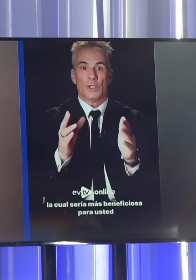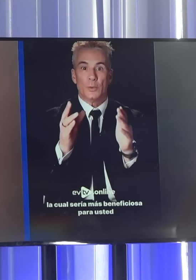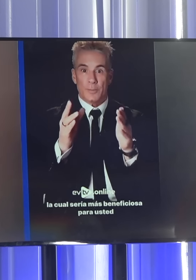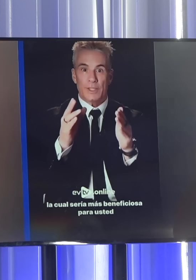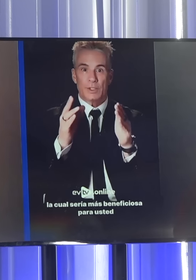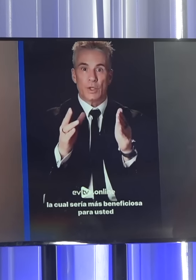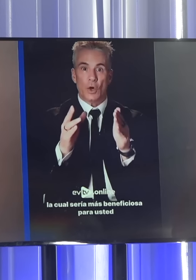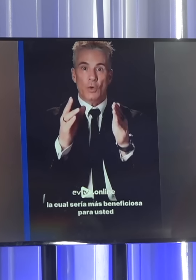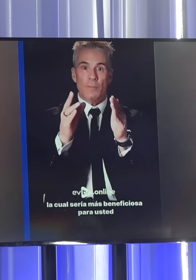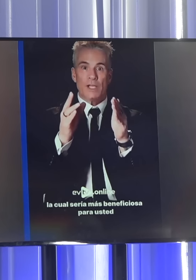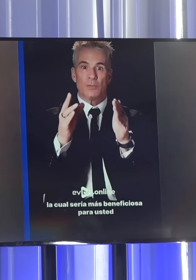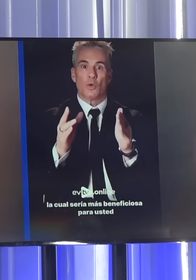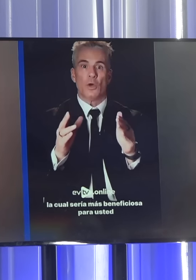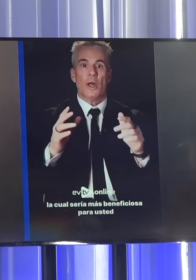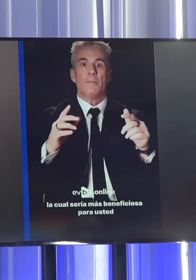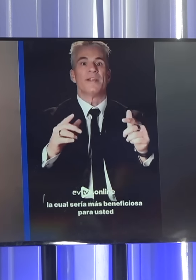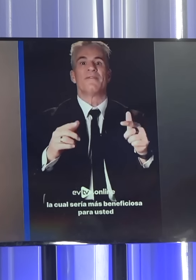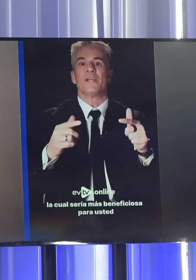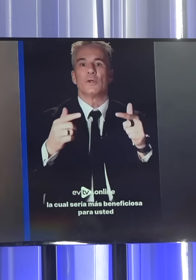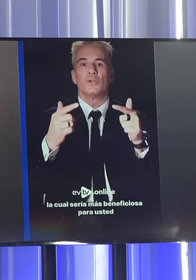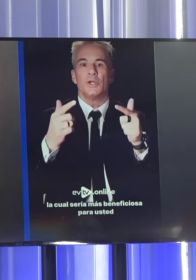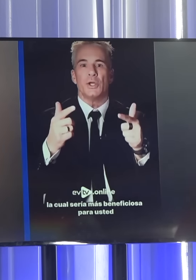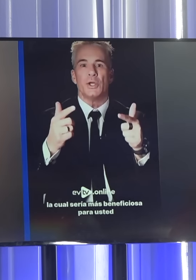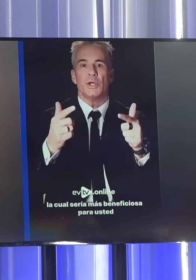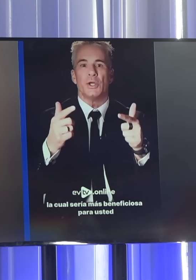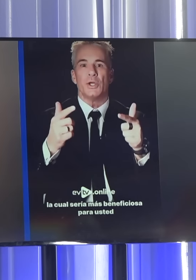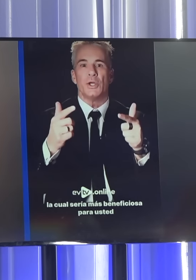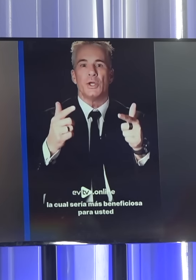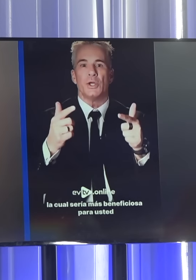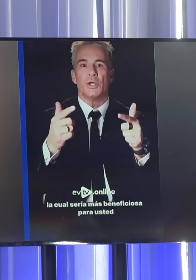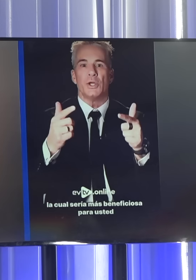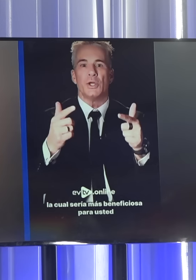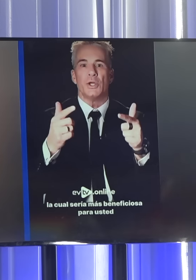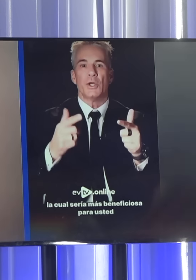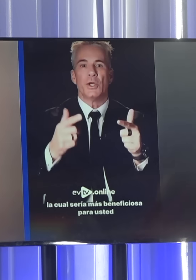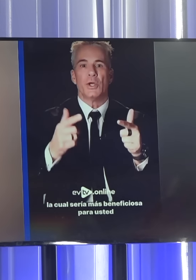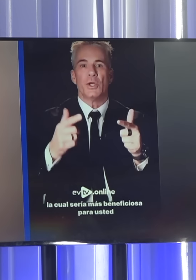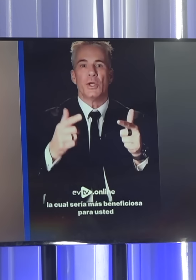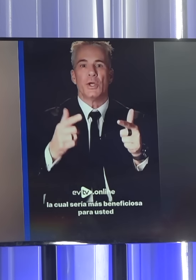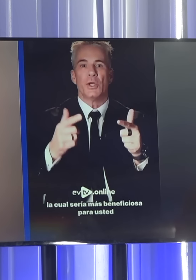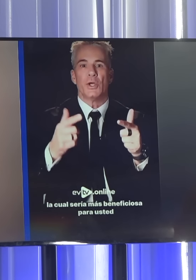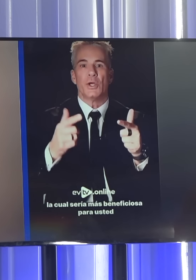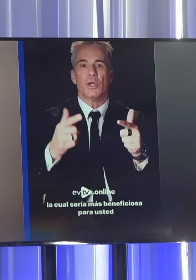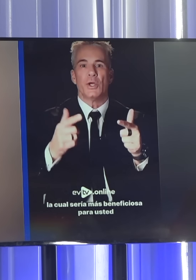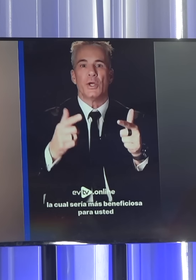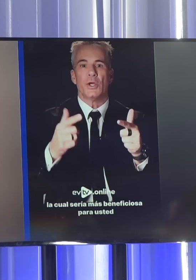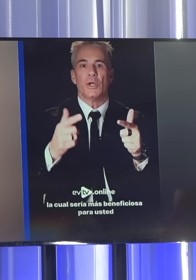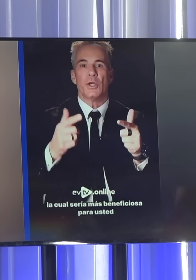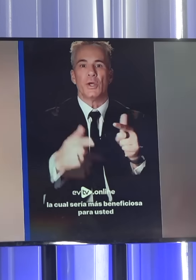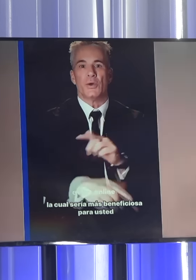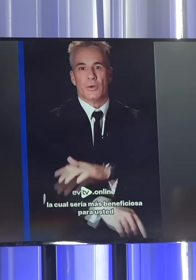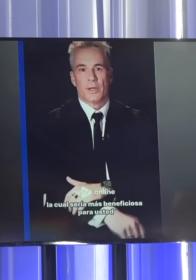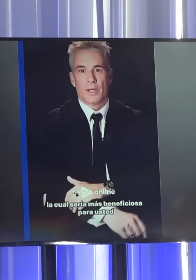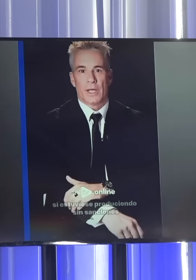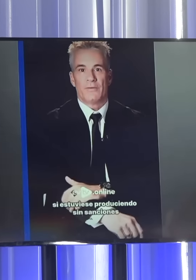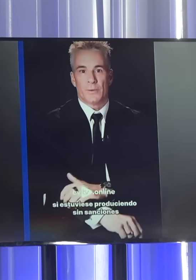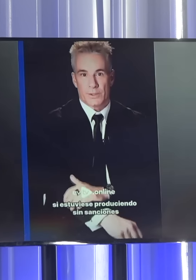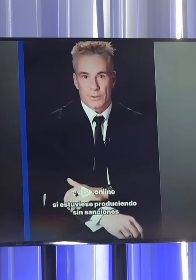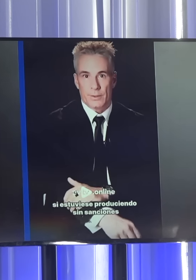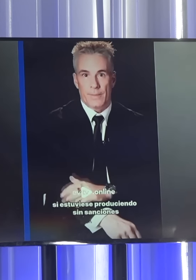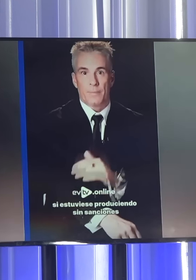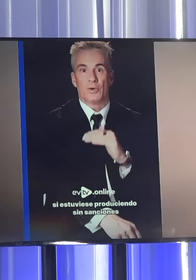decir. ¿Ok? Ahora, al principio del video, fíjense que la postura que tiene